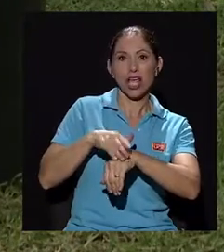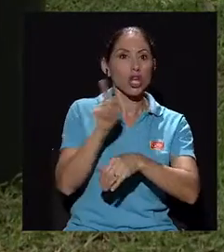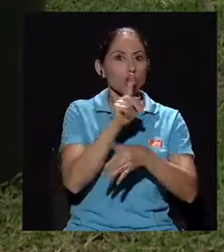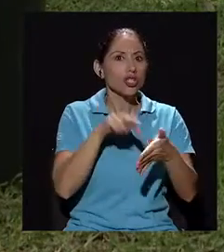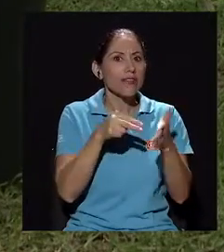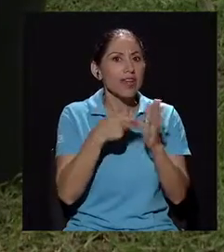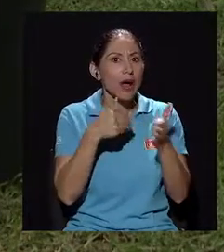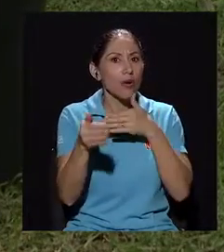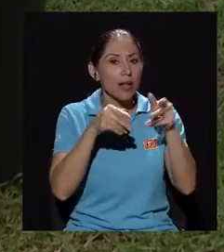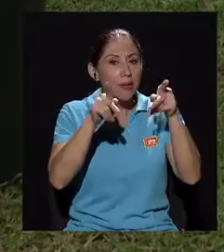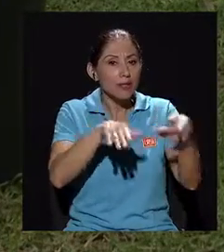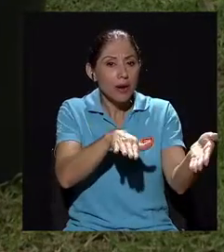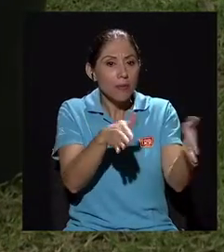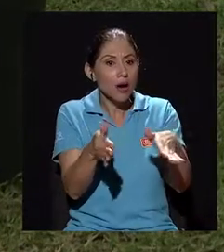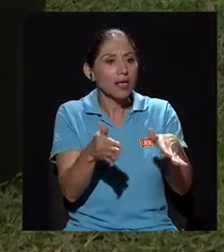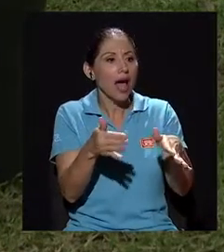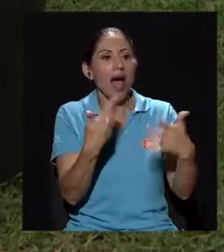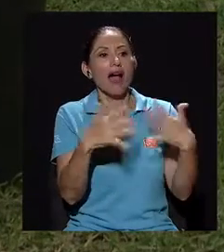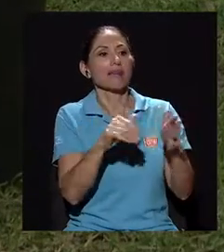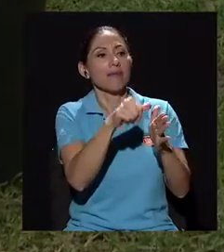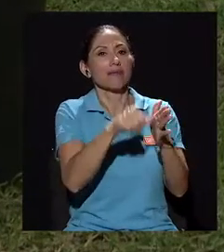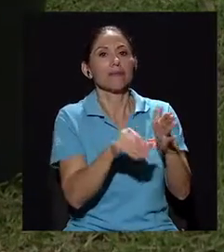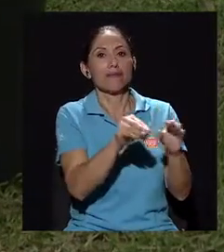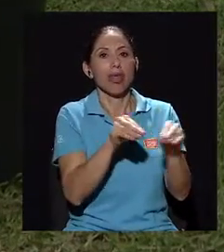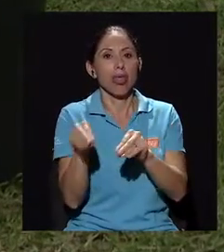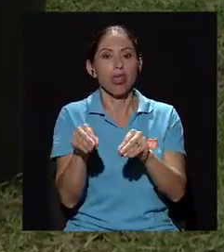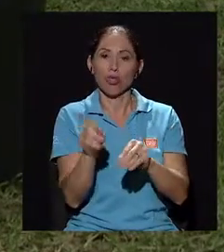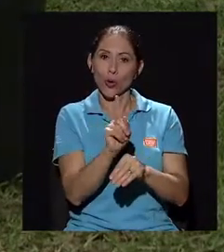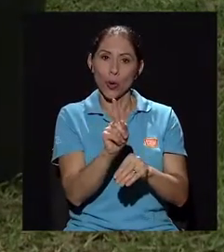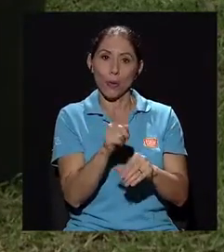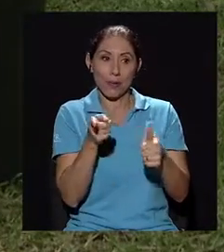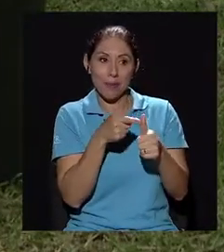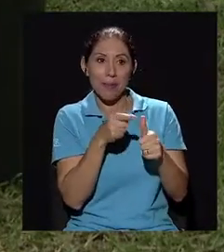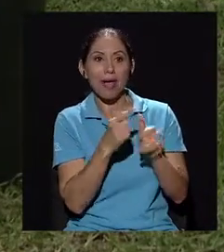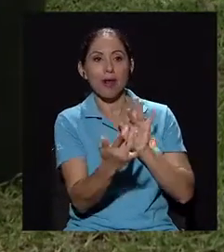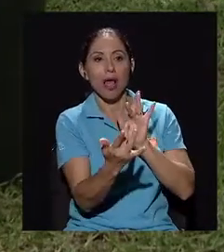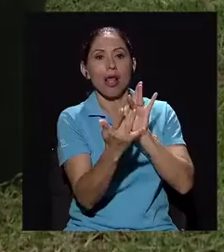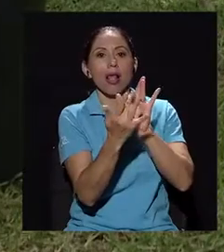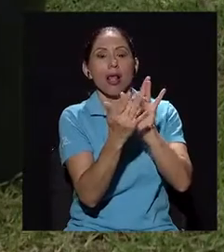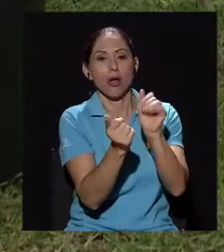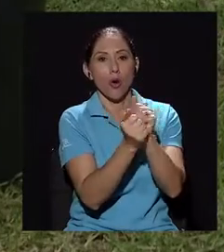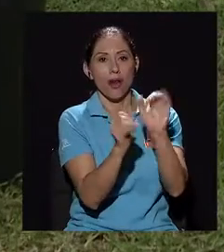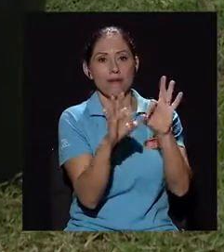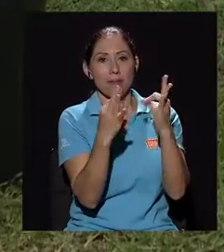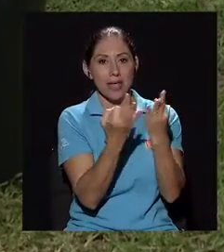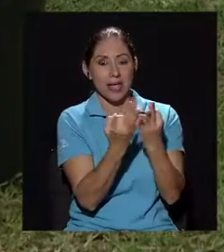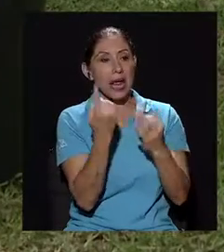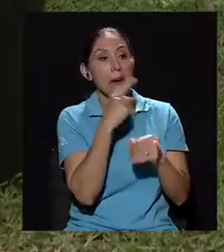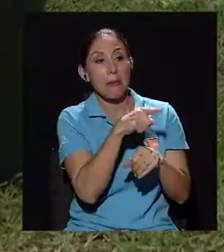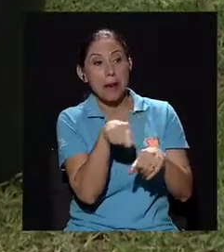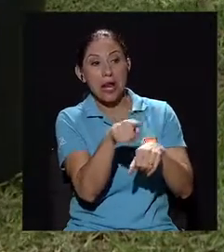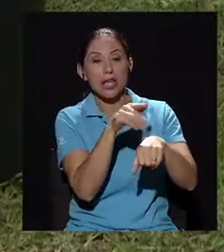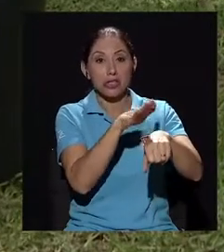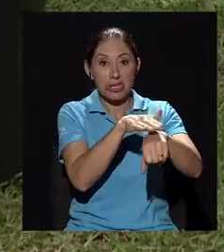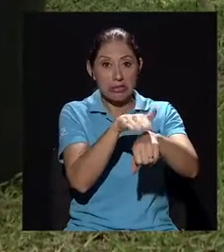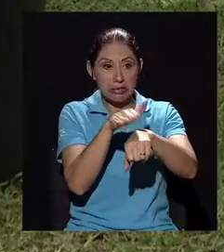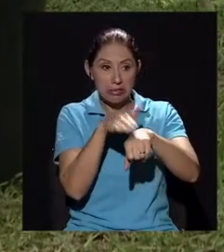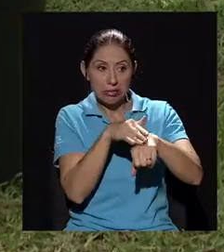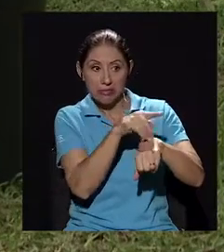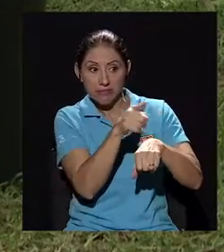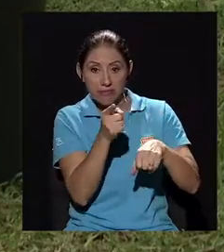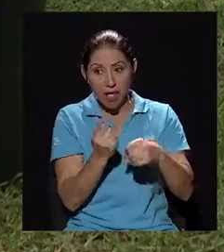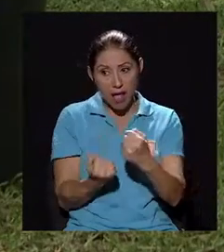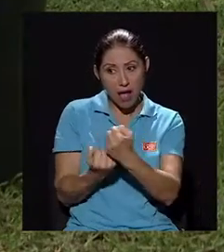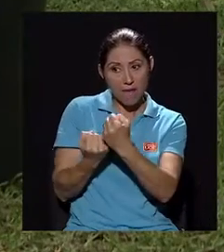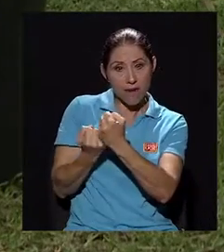en los hospitales, sino que se trabajaba con la familia para que estos consintieran, digamos, a favor de la persona,